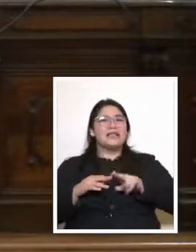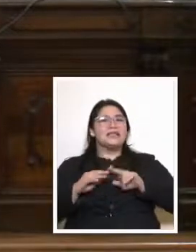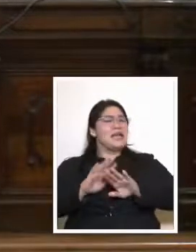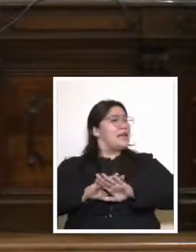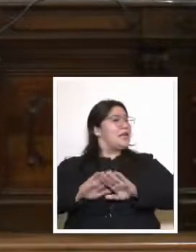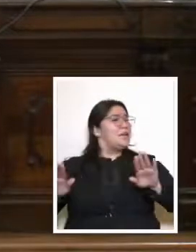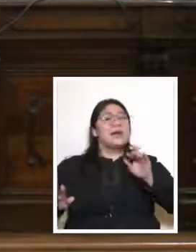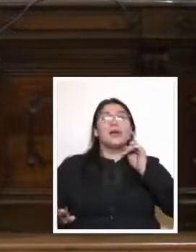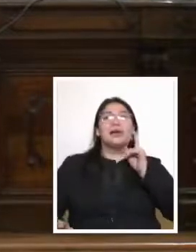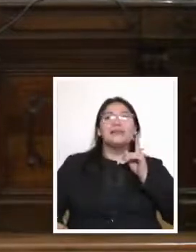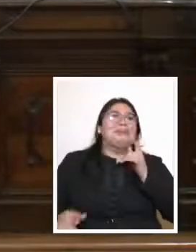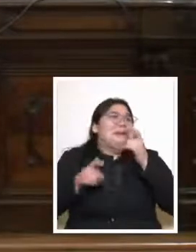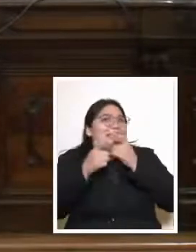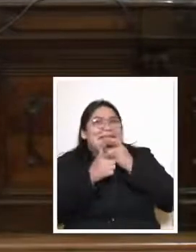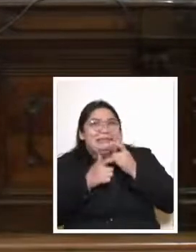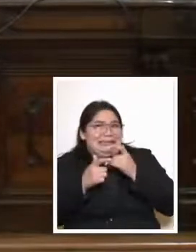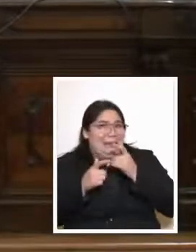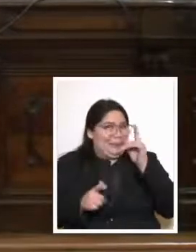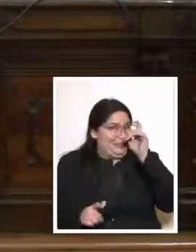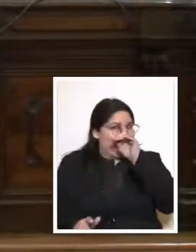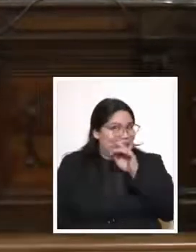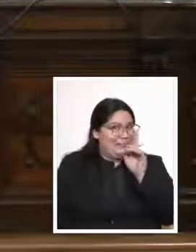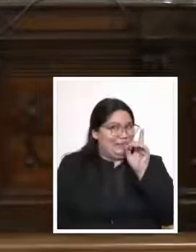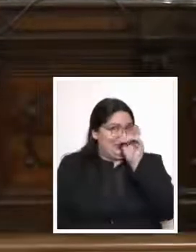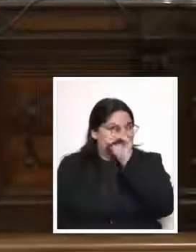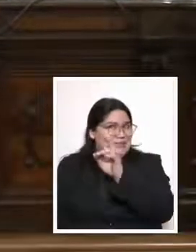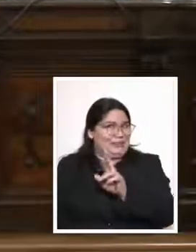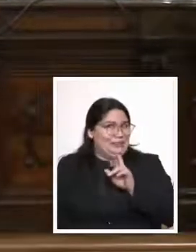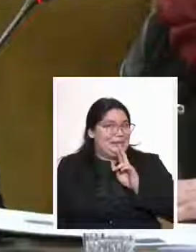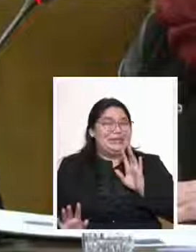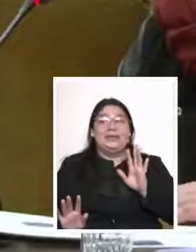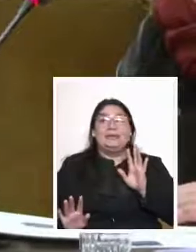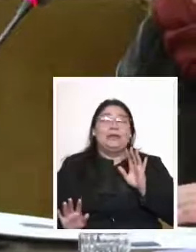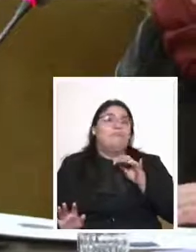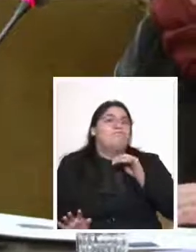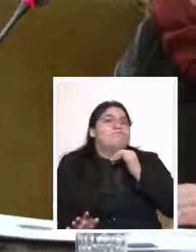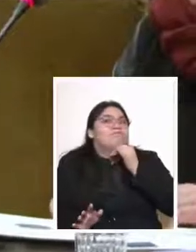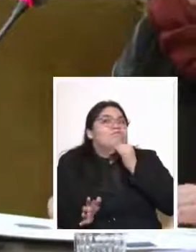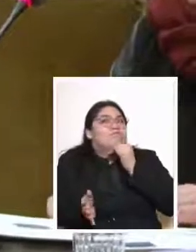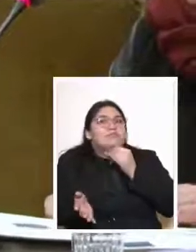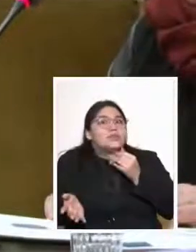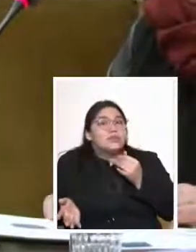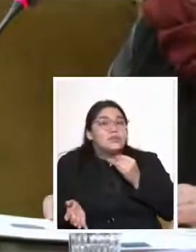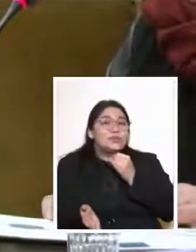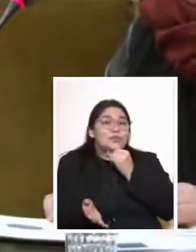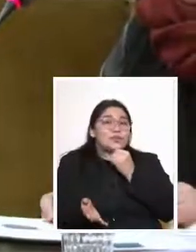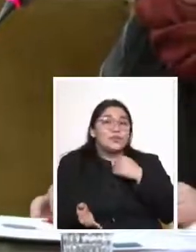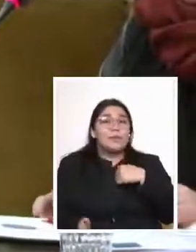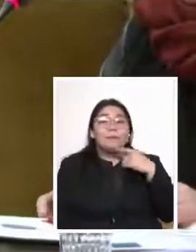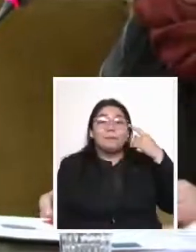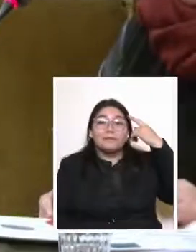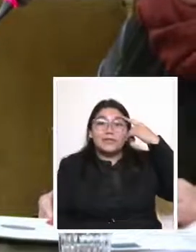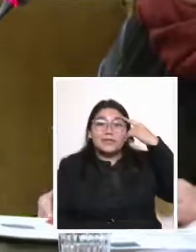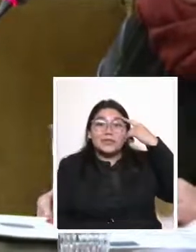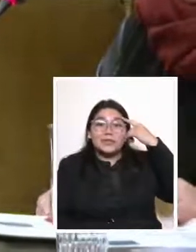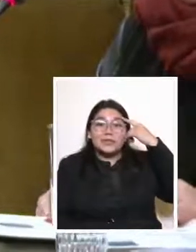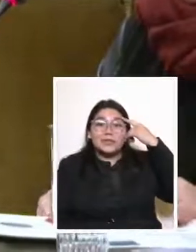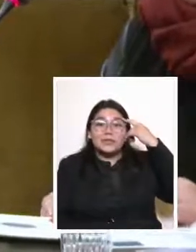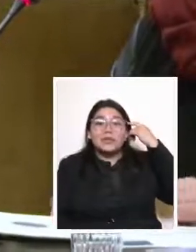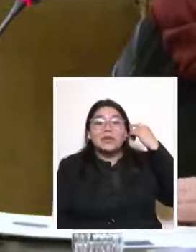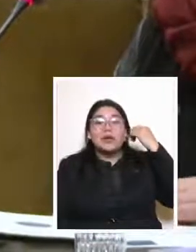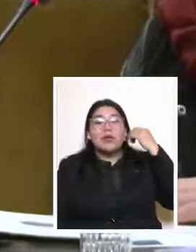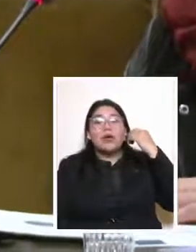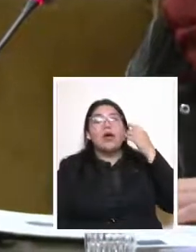La pregunta más difícil. Bueno, no sé, yo creo que hay que dejar de privatizar